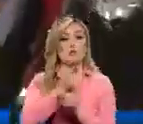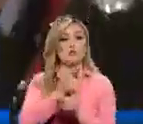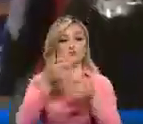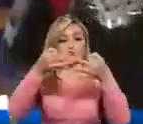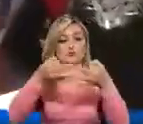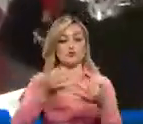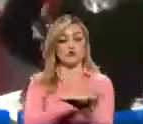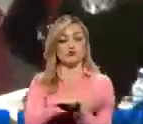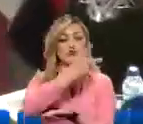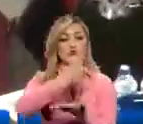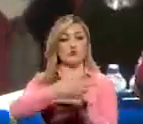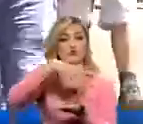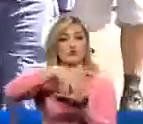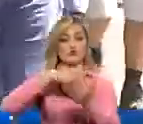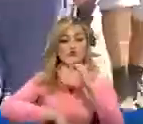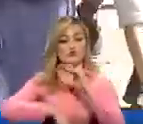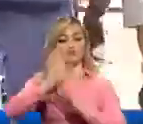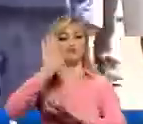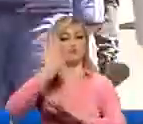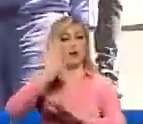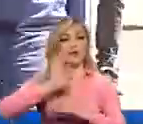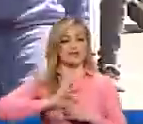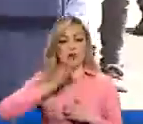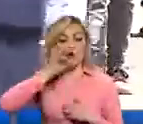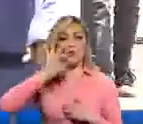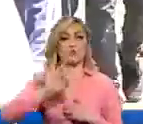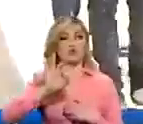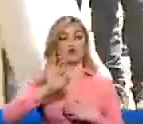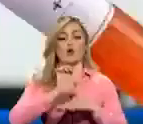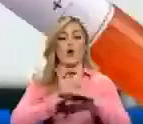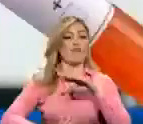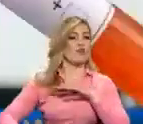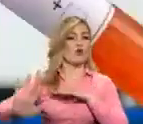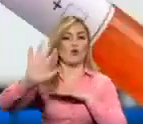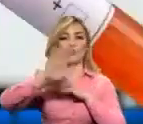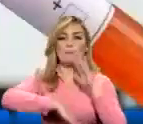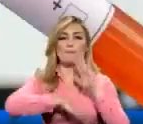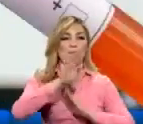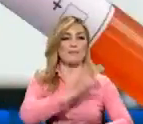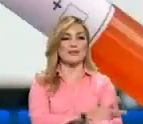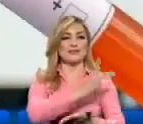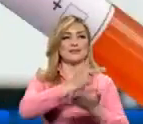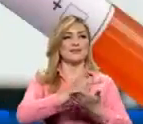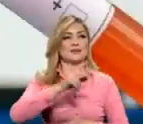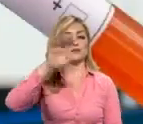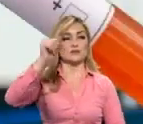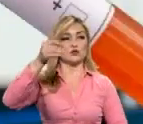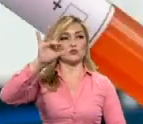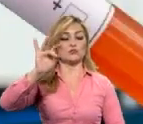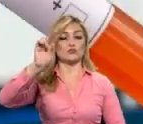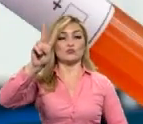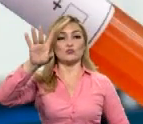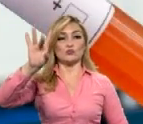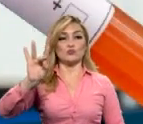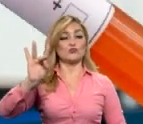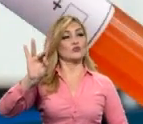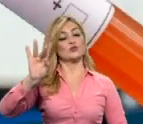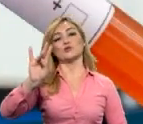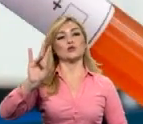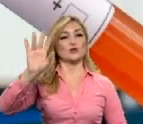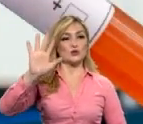Oficialmente, Pichincha es la provincia con mayor número de contagios en el país. Con 18.275 casos, concentra